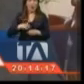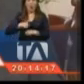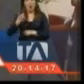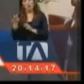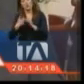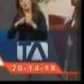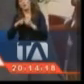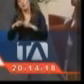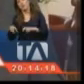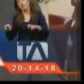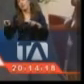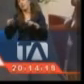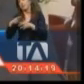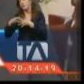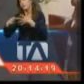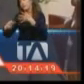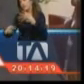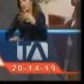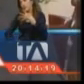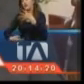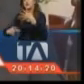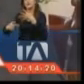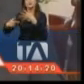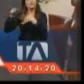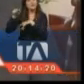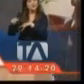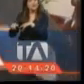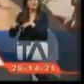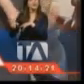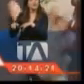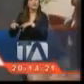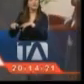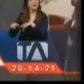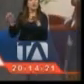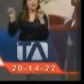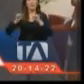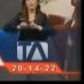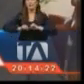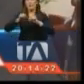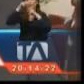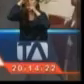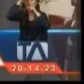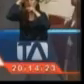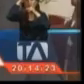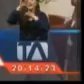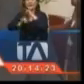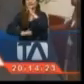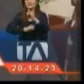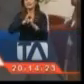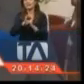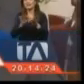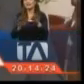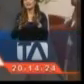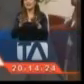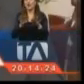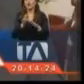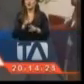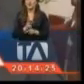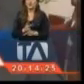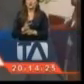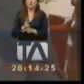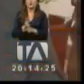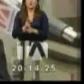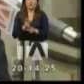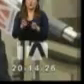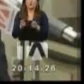otras investigaciones. Pero estas que reflejan una posibilidad de noticias internacionales tienen que ser